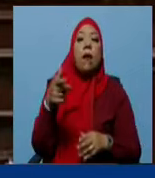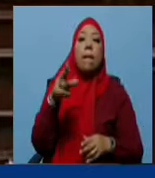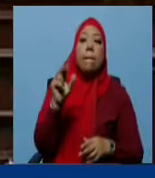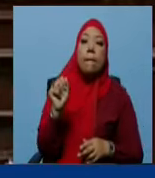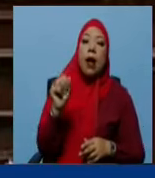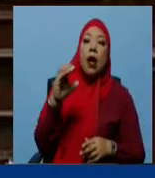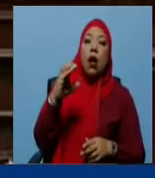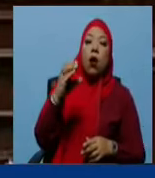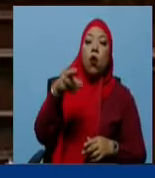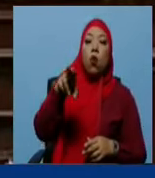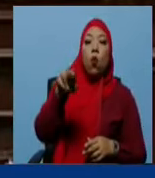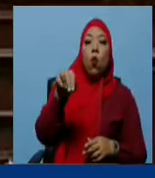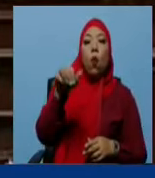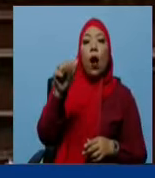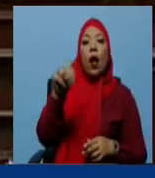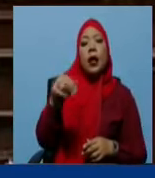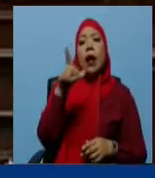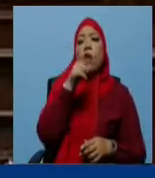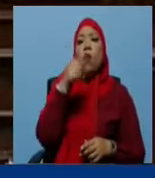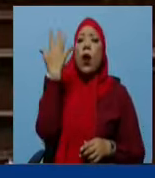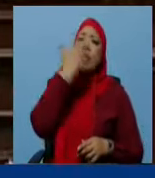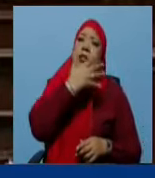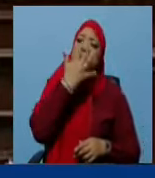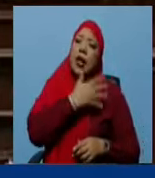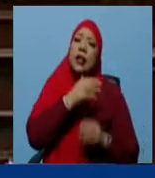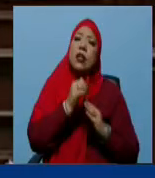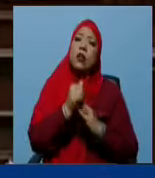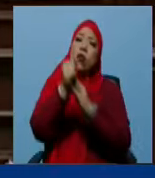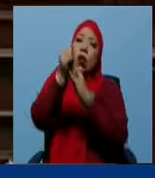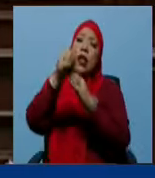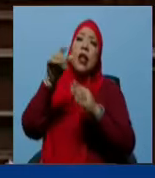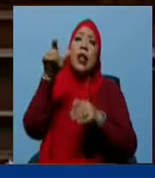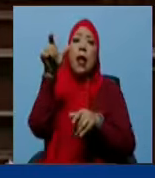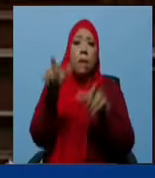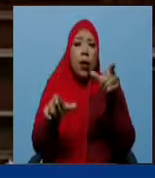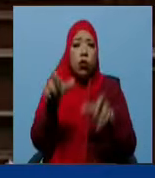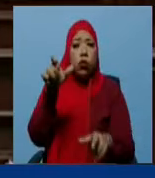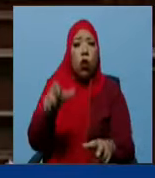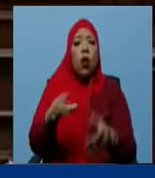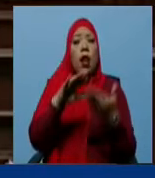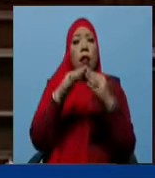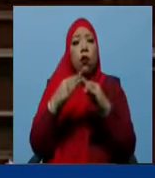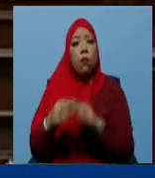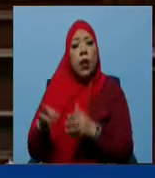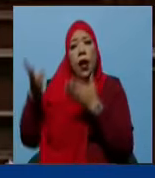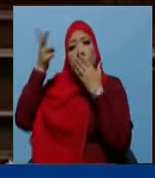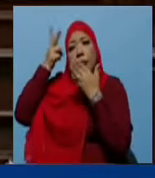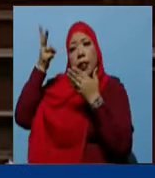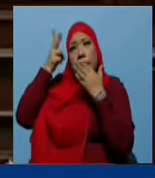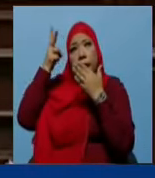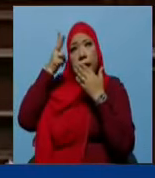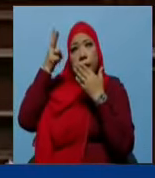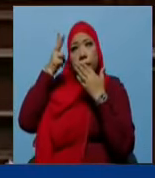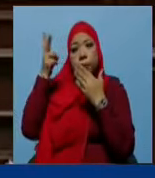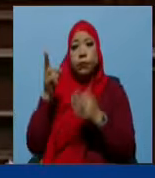víctimas de grandes traiciones. Y de las grandes traiciones, la muerte.